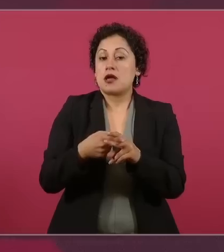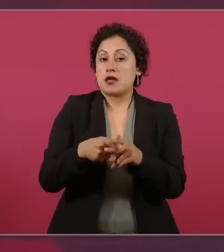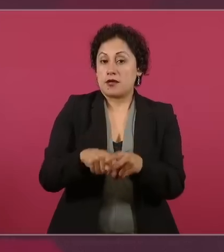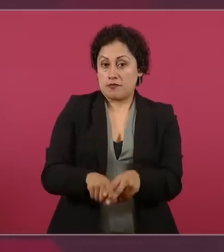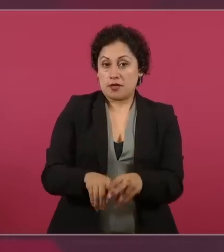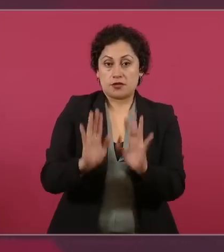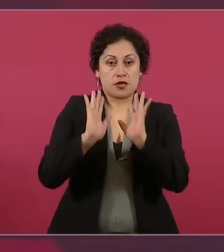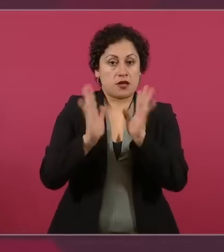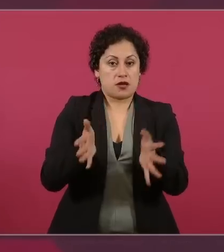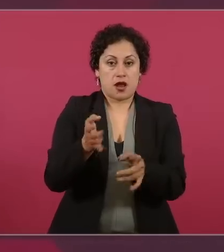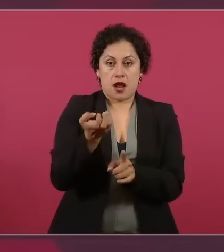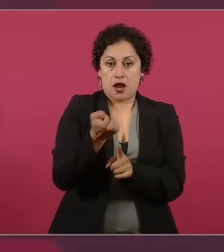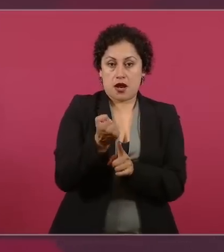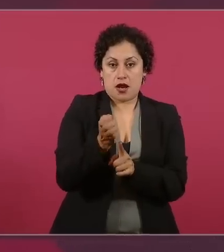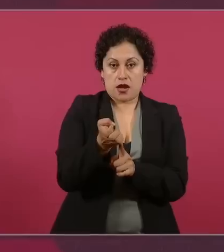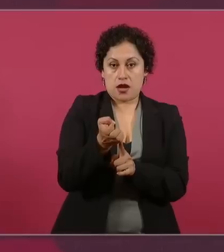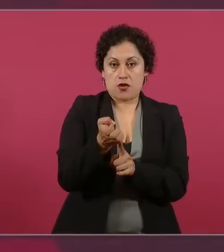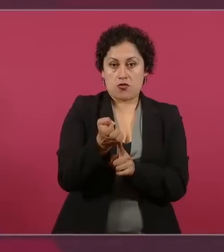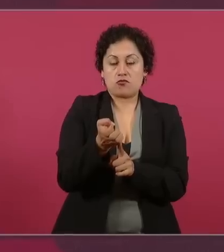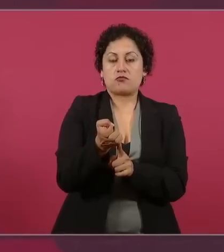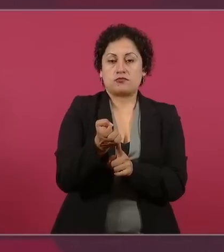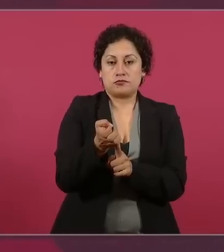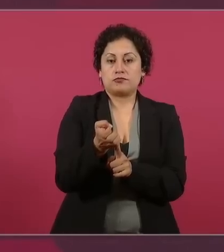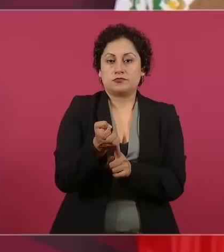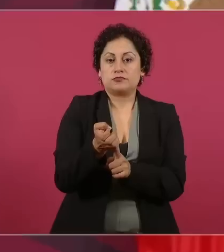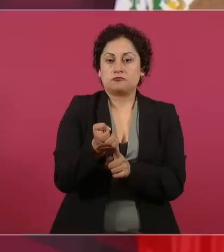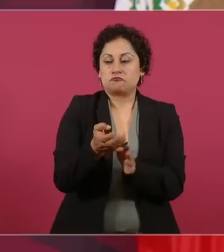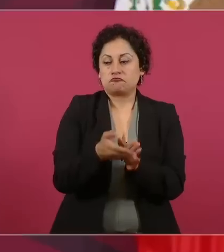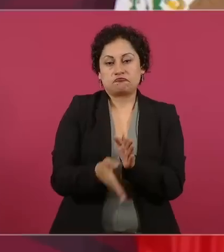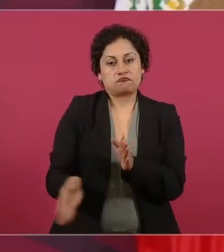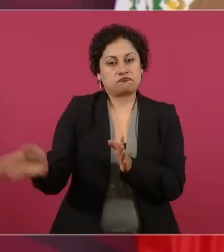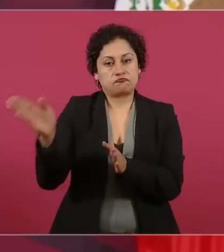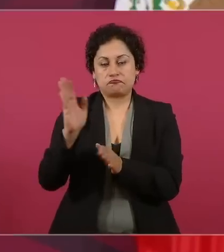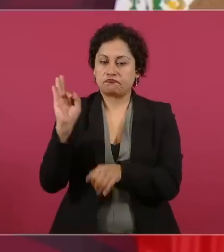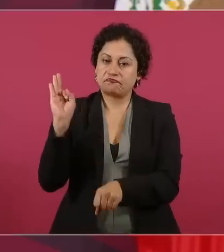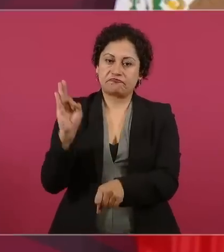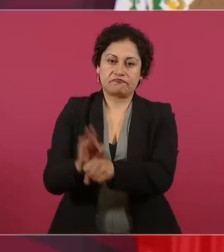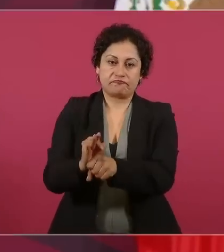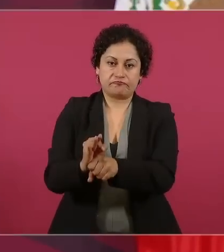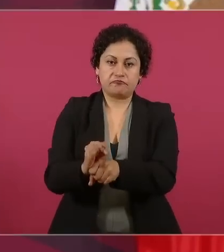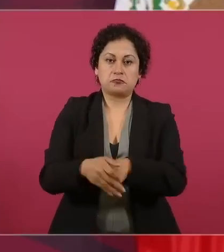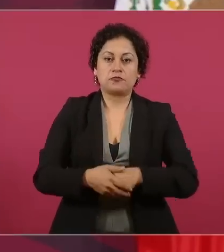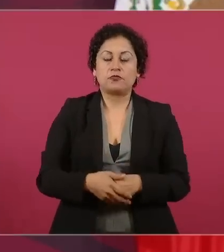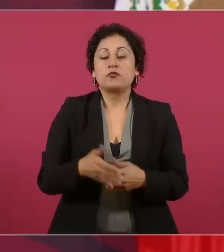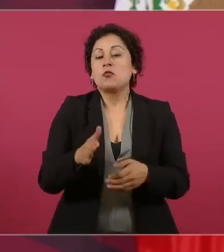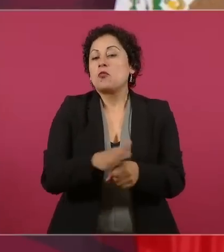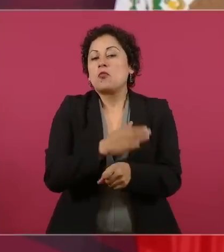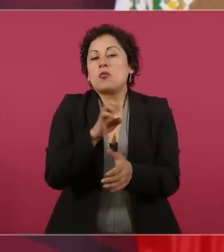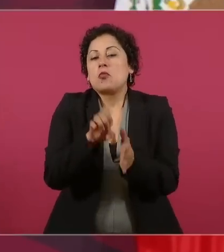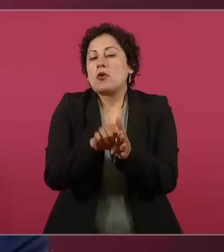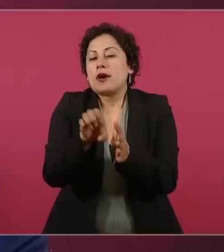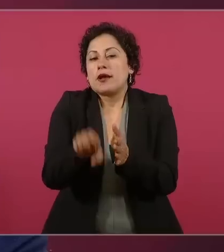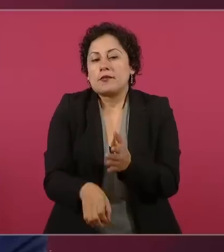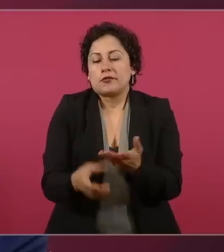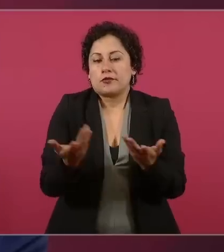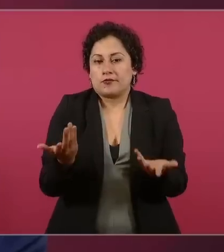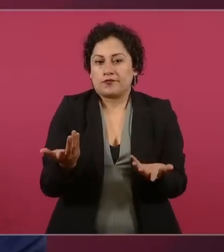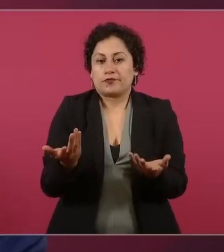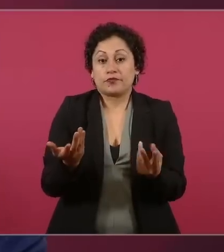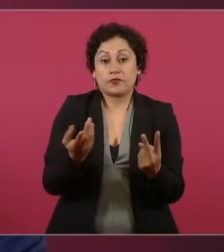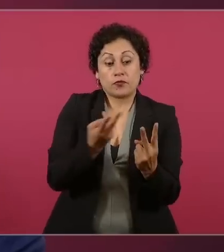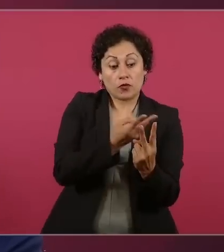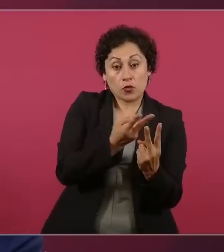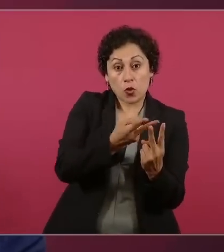ya garantizados apoyos para que una pareja de adultos mayores ya